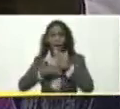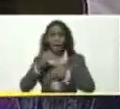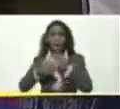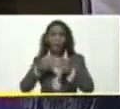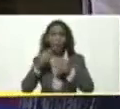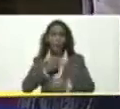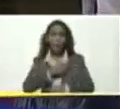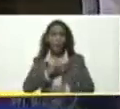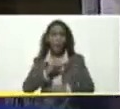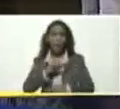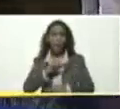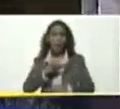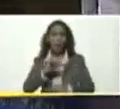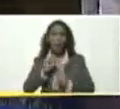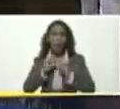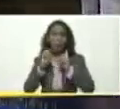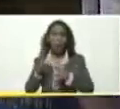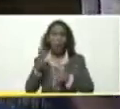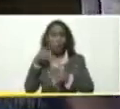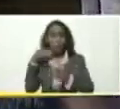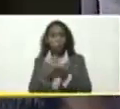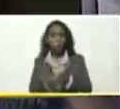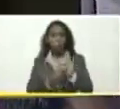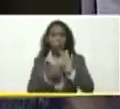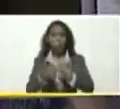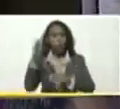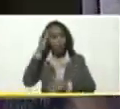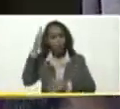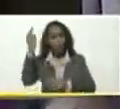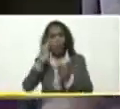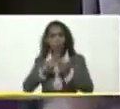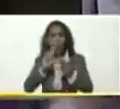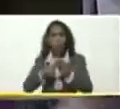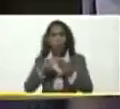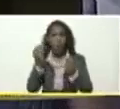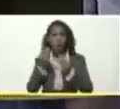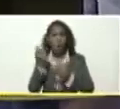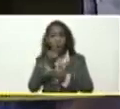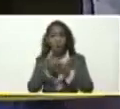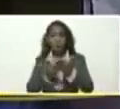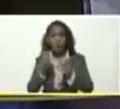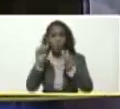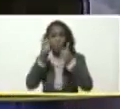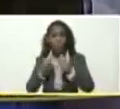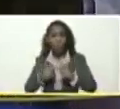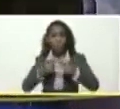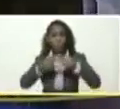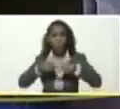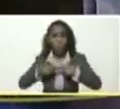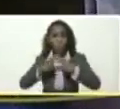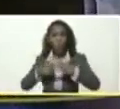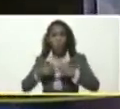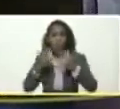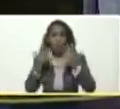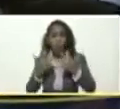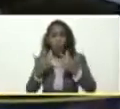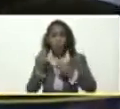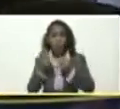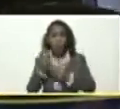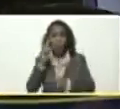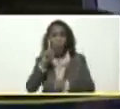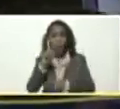tenido la oportunidad demostrar sus saberes a través de las técnicas artesanales del tejido, el deshilado a mano de una